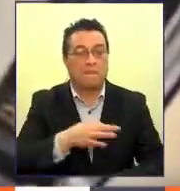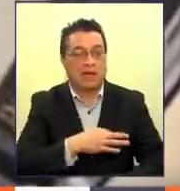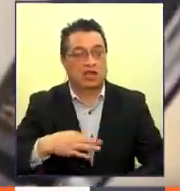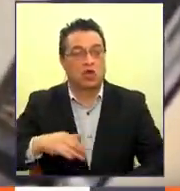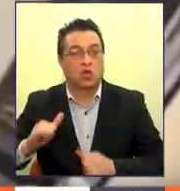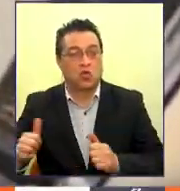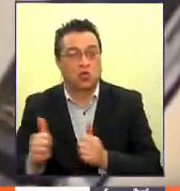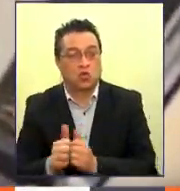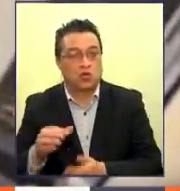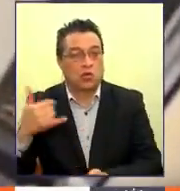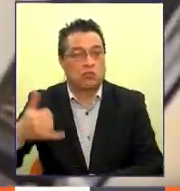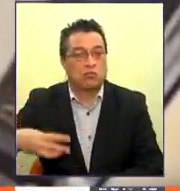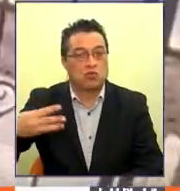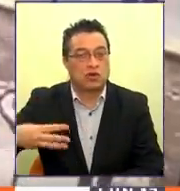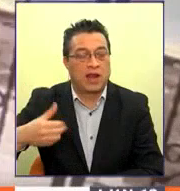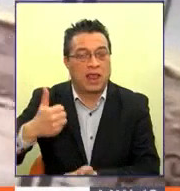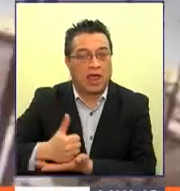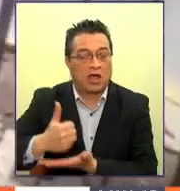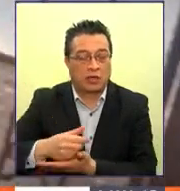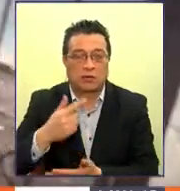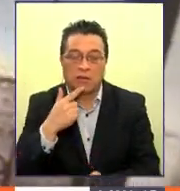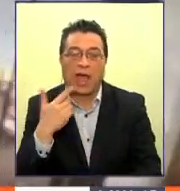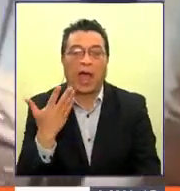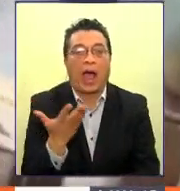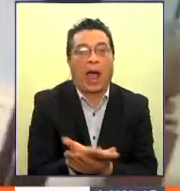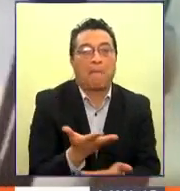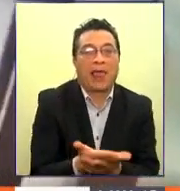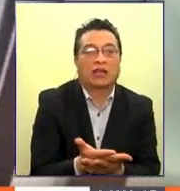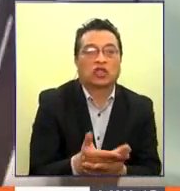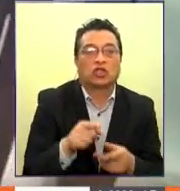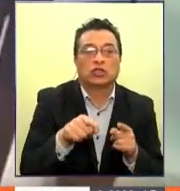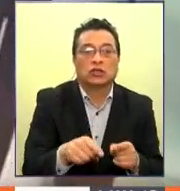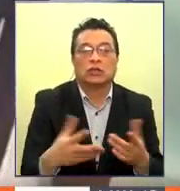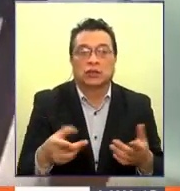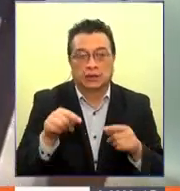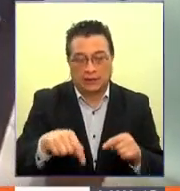realice la apelación correspondiente, que se espera ocurra durante la jornada de este lunes.